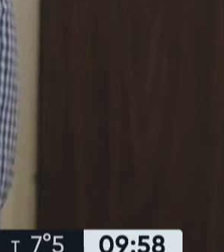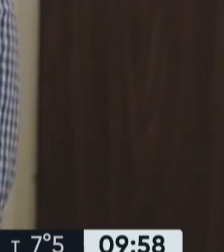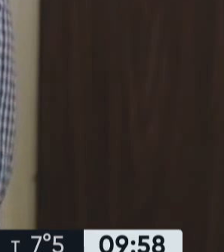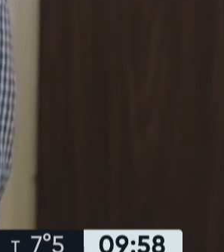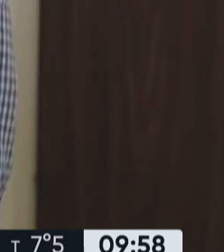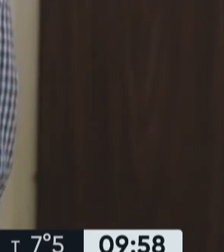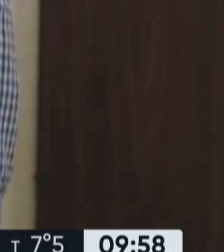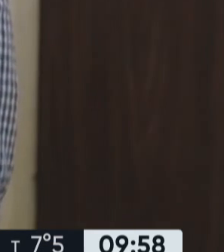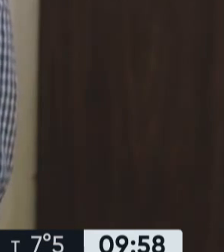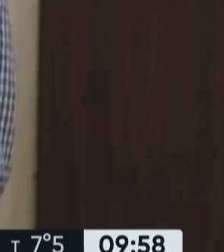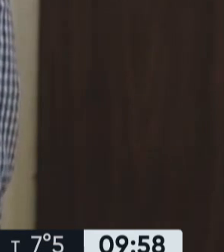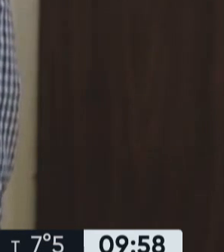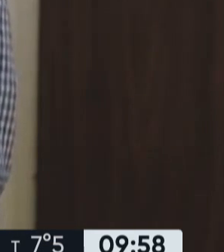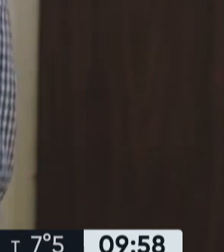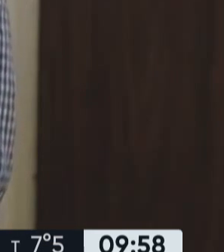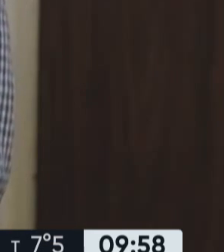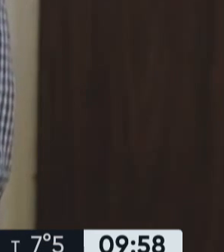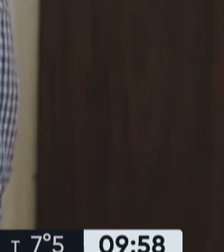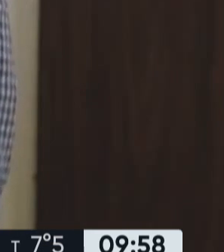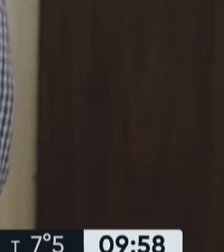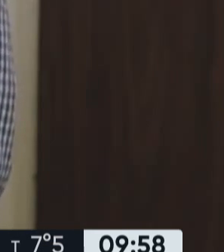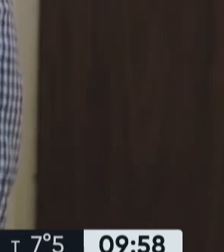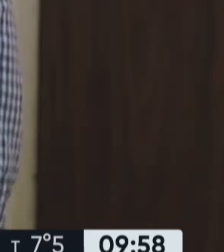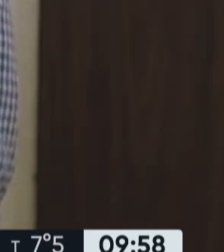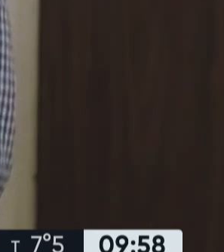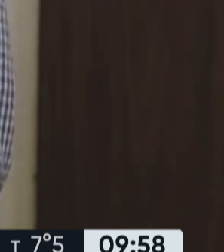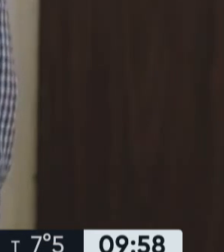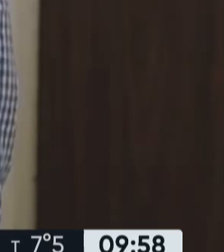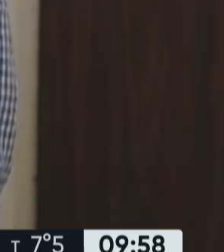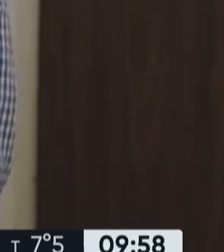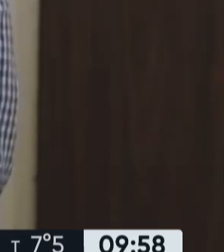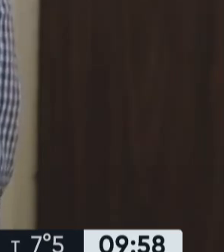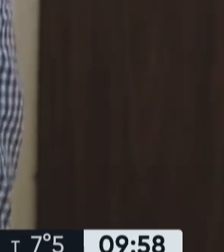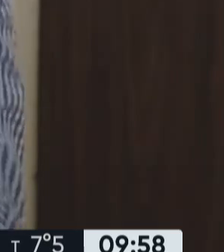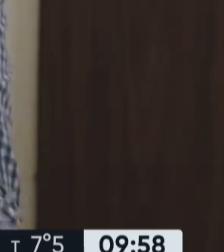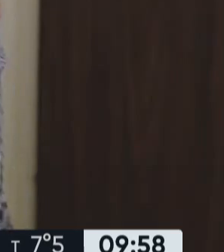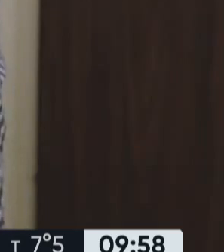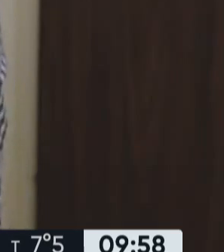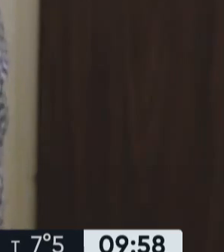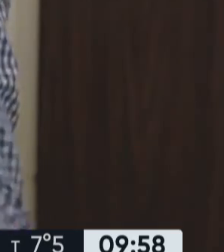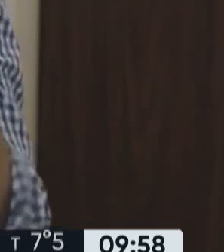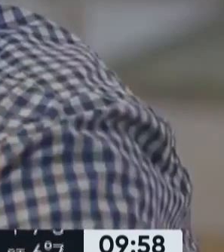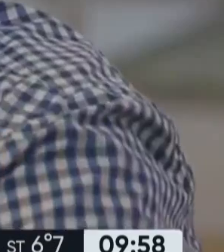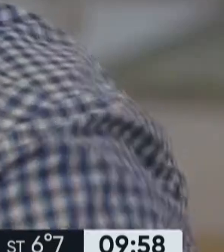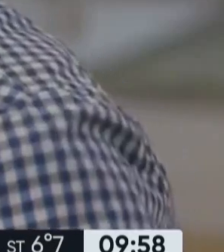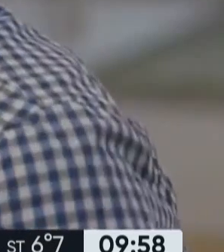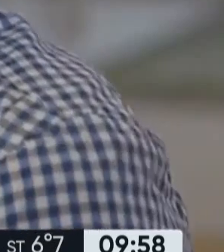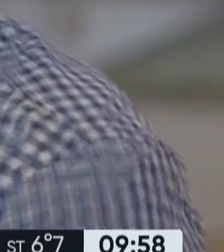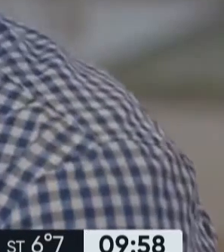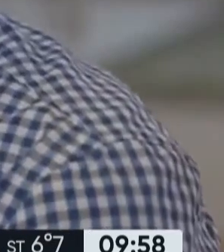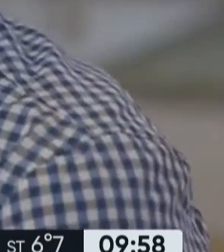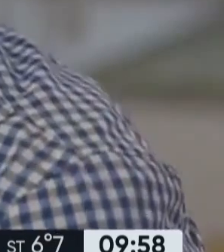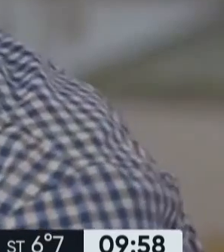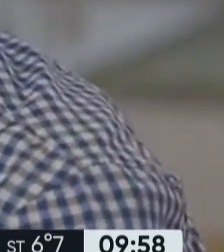muy, muy desolador, porque ver el frente del edificio que no estaba, ver enfrente qué había